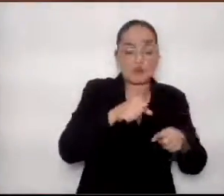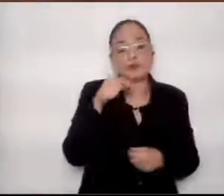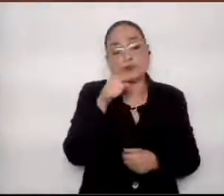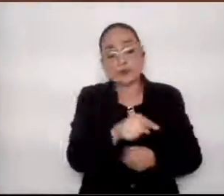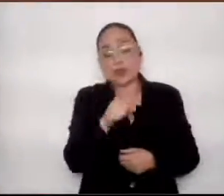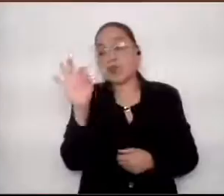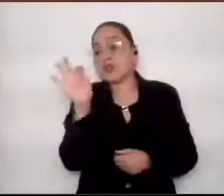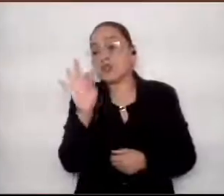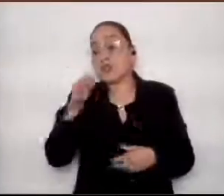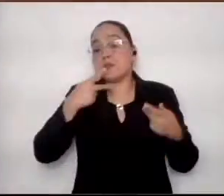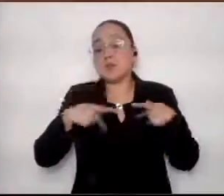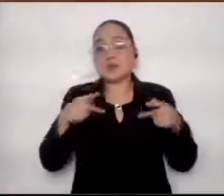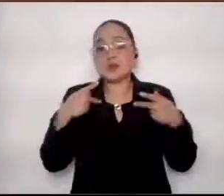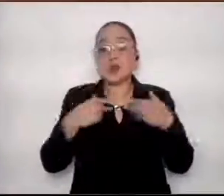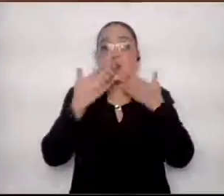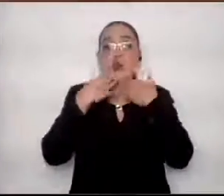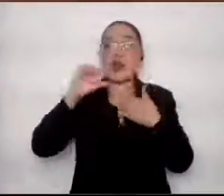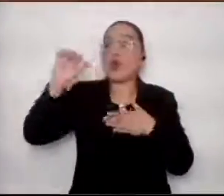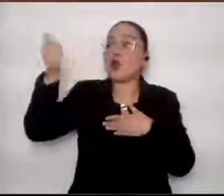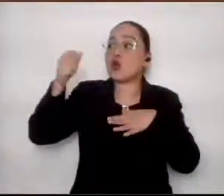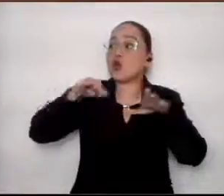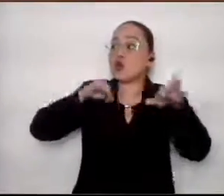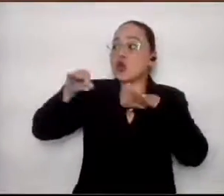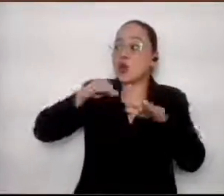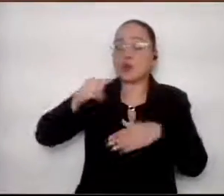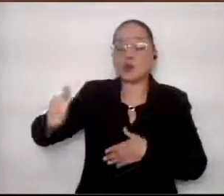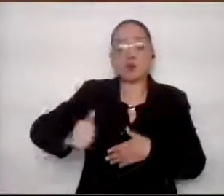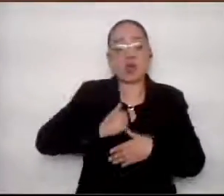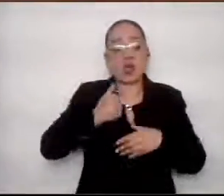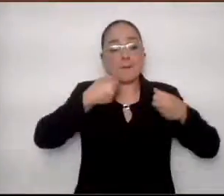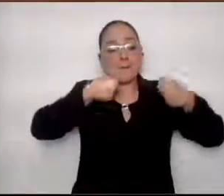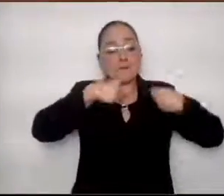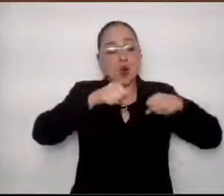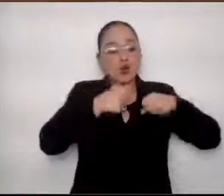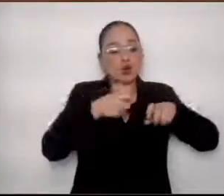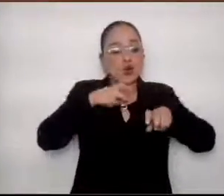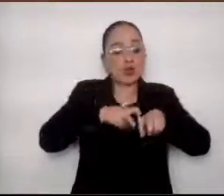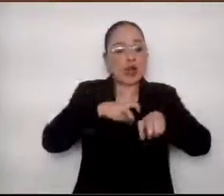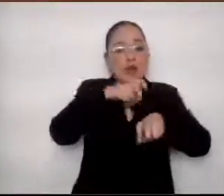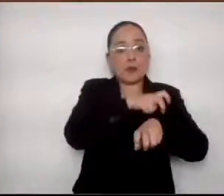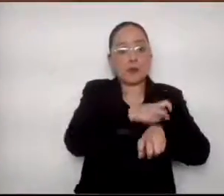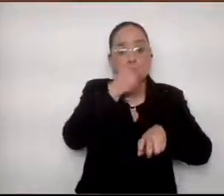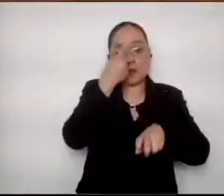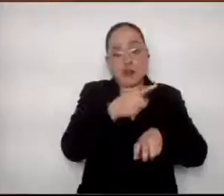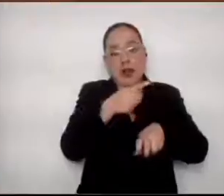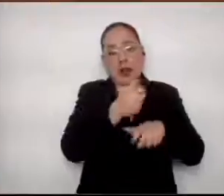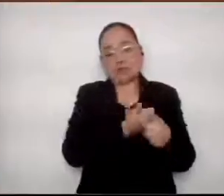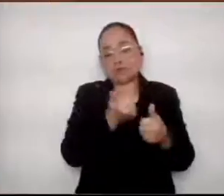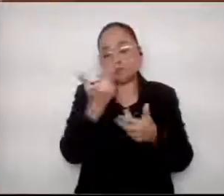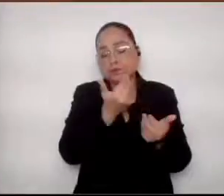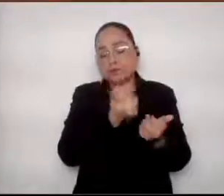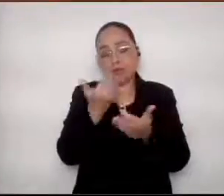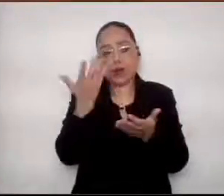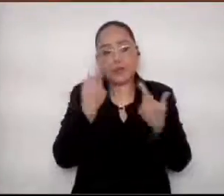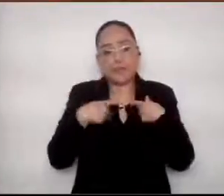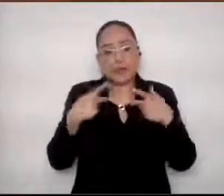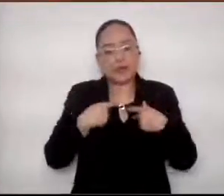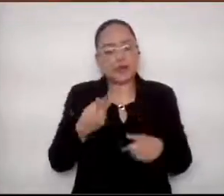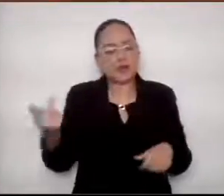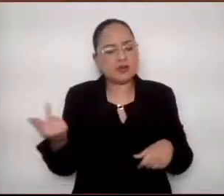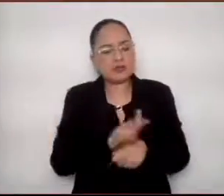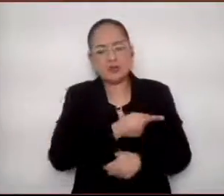algún otro empleo en alguna empresa, etcétera. ¿Qué pasa con ellos? Como no